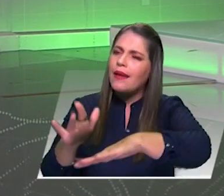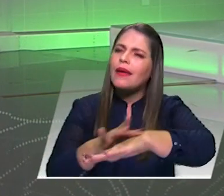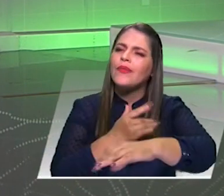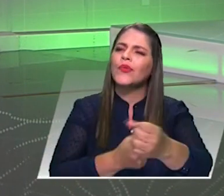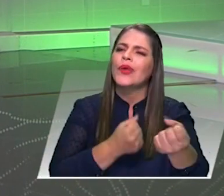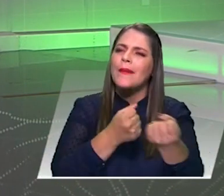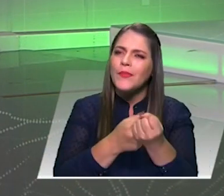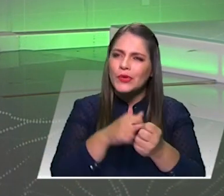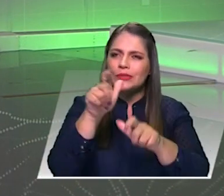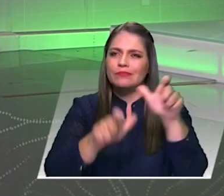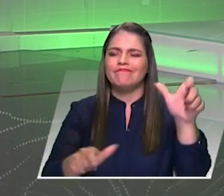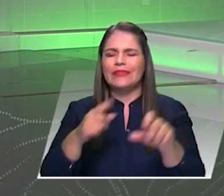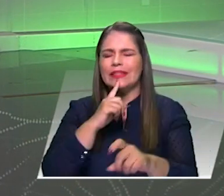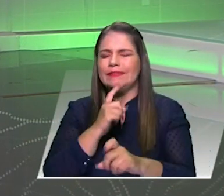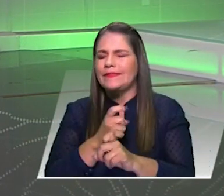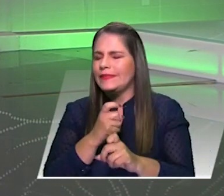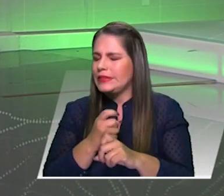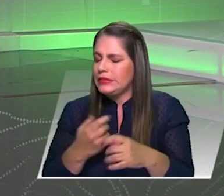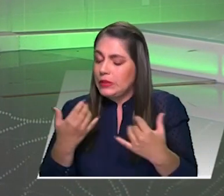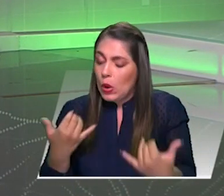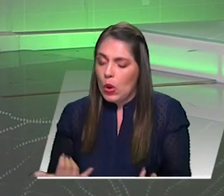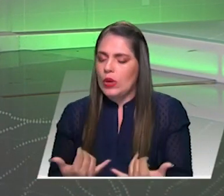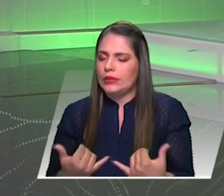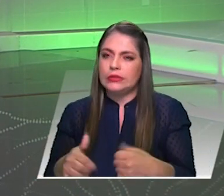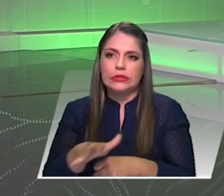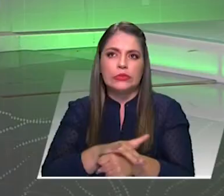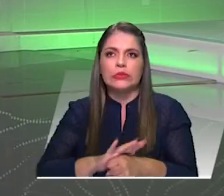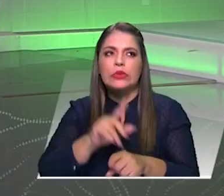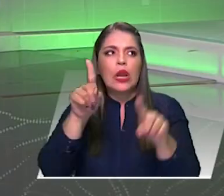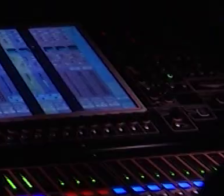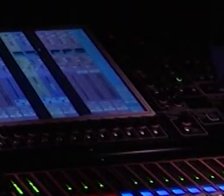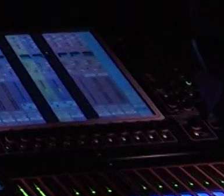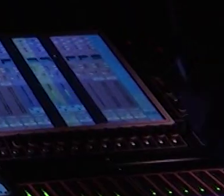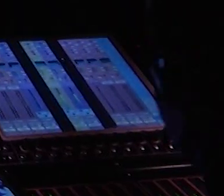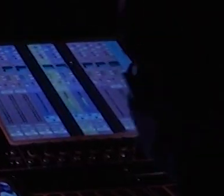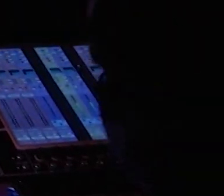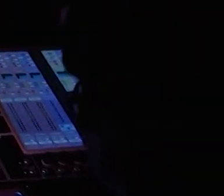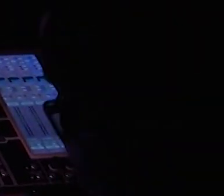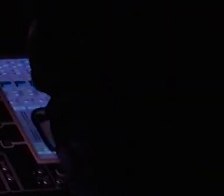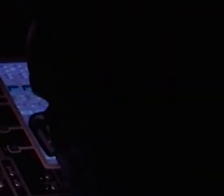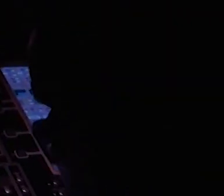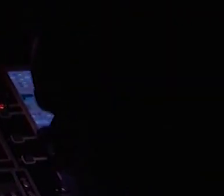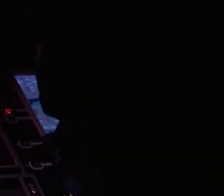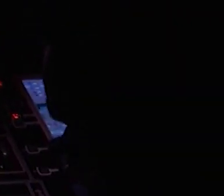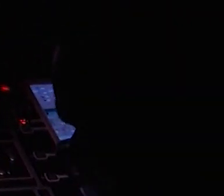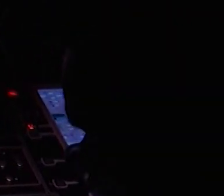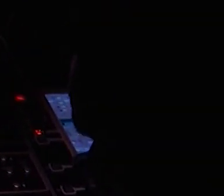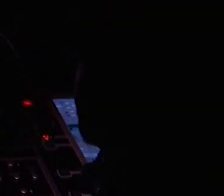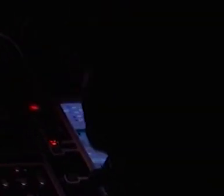que atraviesan estos difíciles momentos y opinan sobre la crisis.